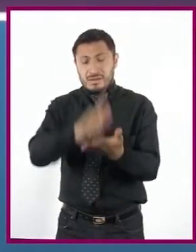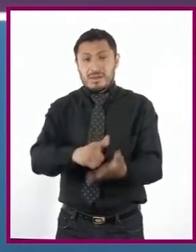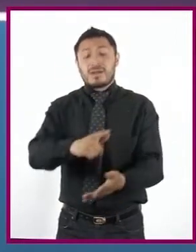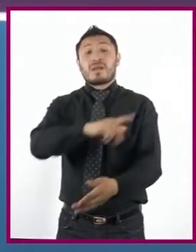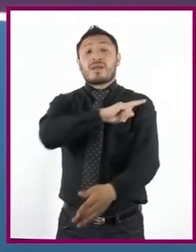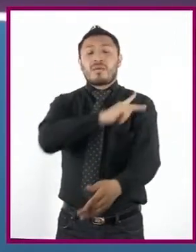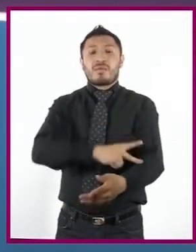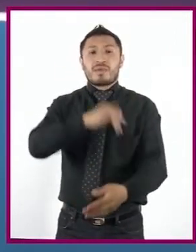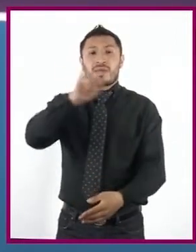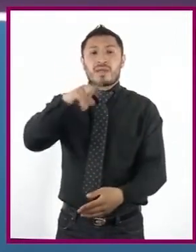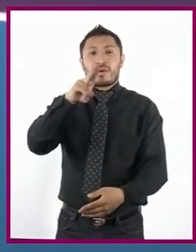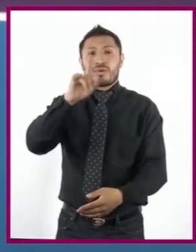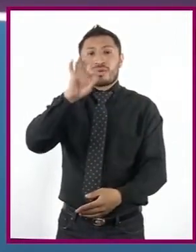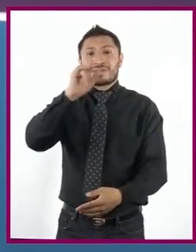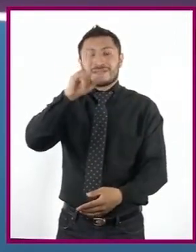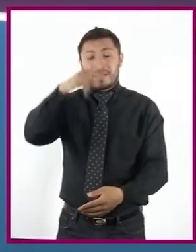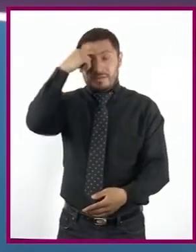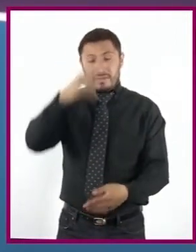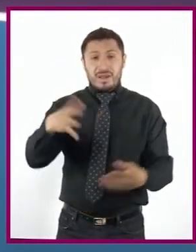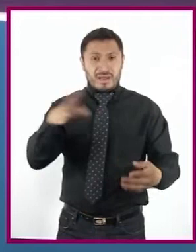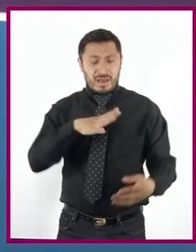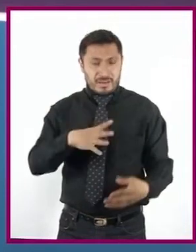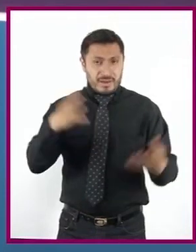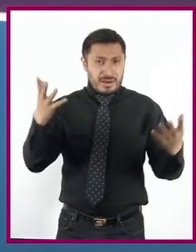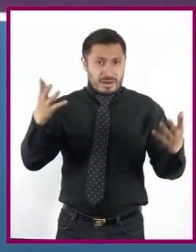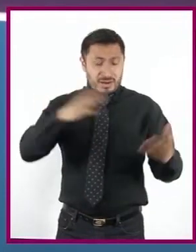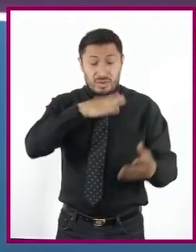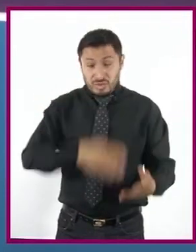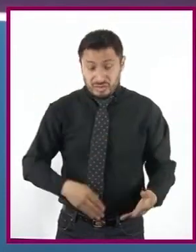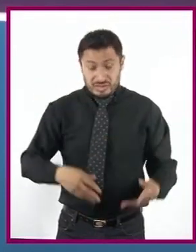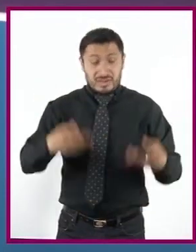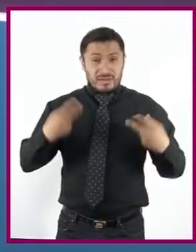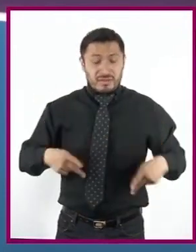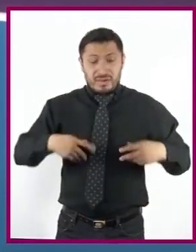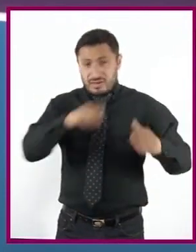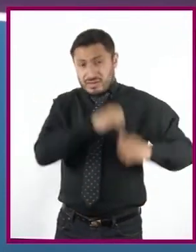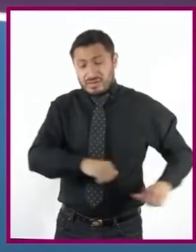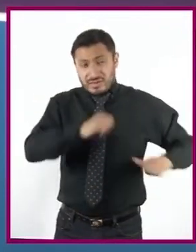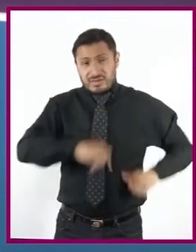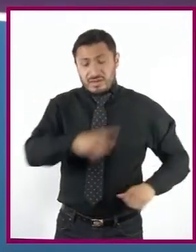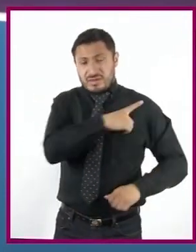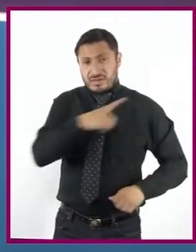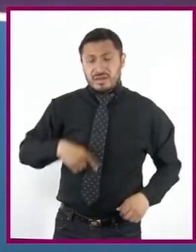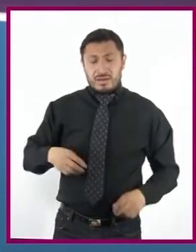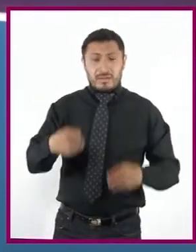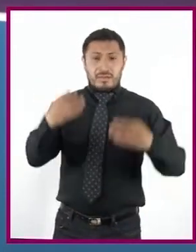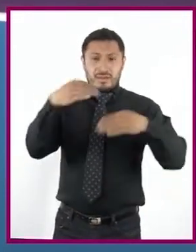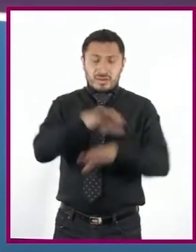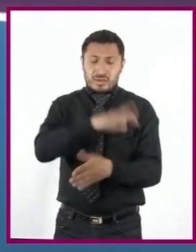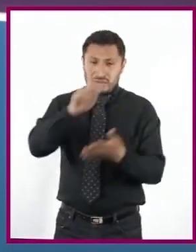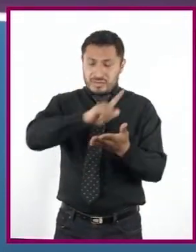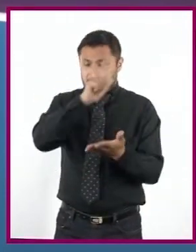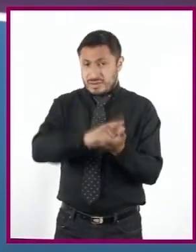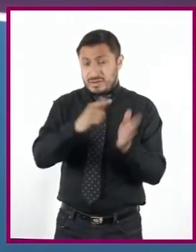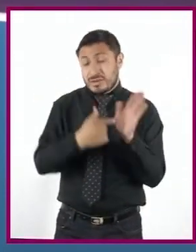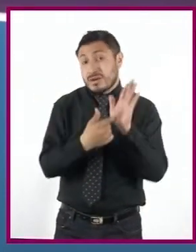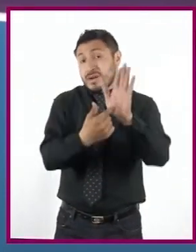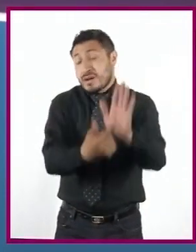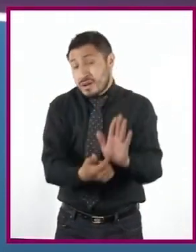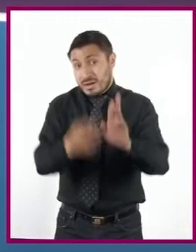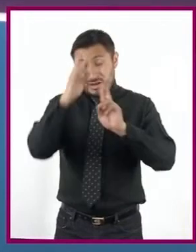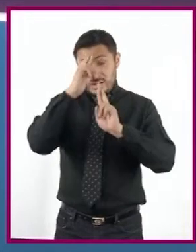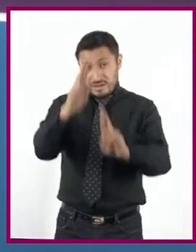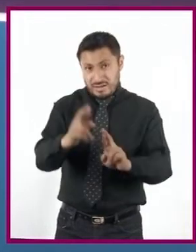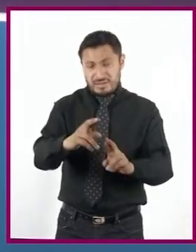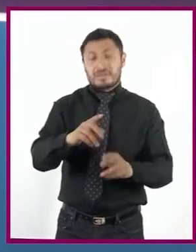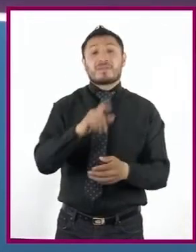Para que pueda existir justicia, las autoridades deben actuar conforme a lo que mencionan las leyes, es decir,